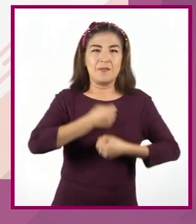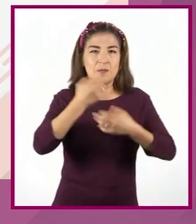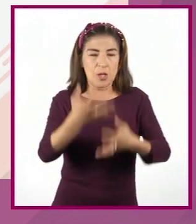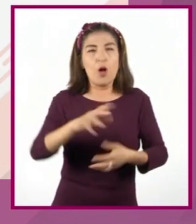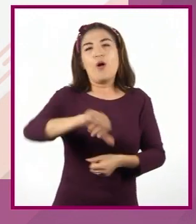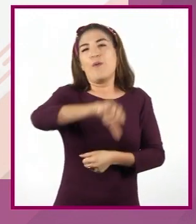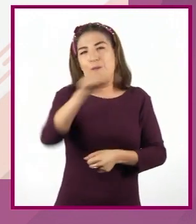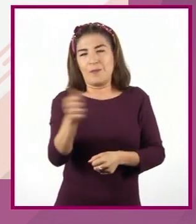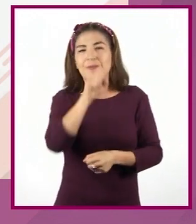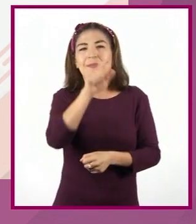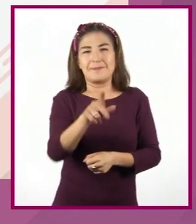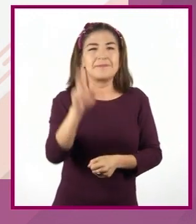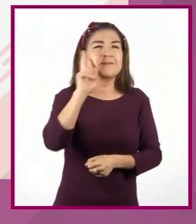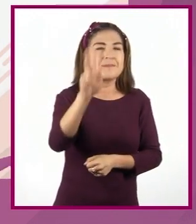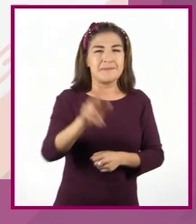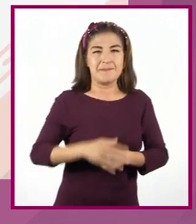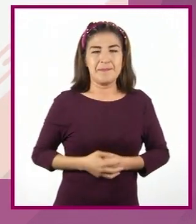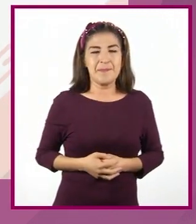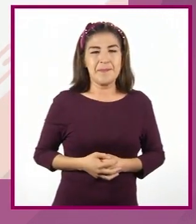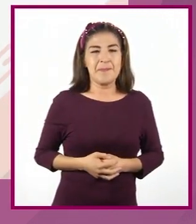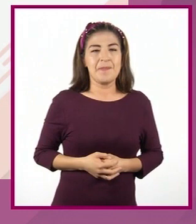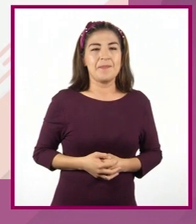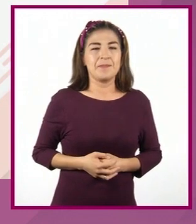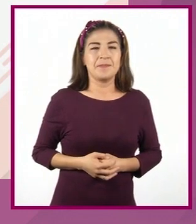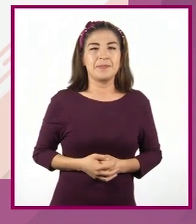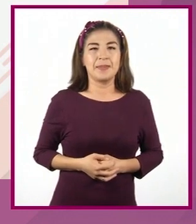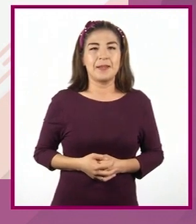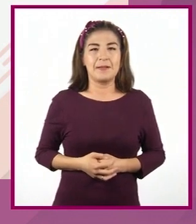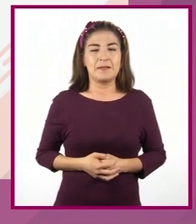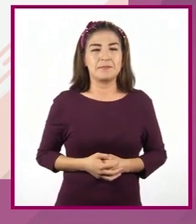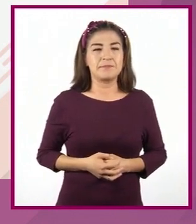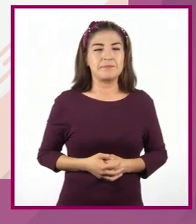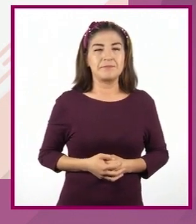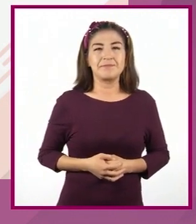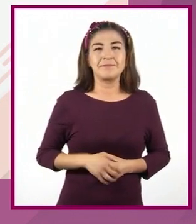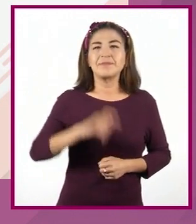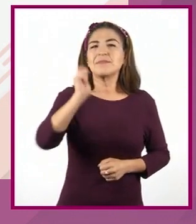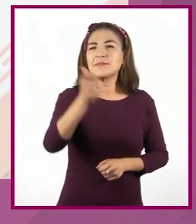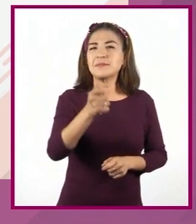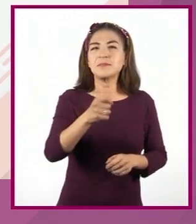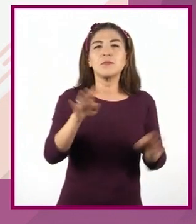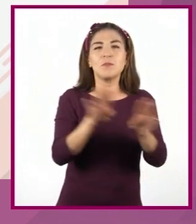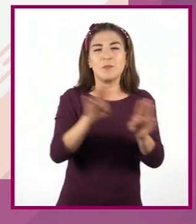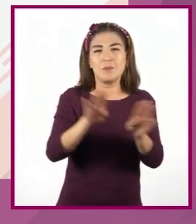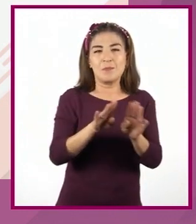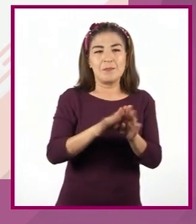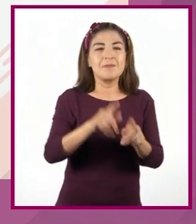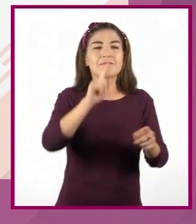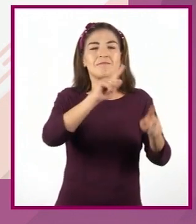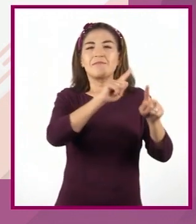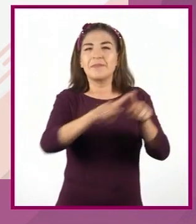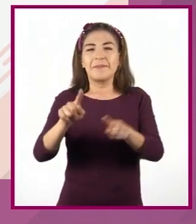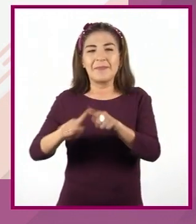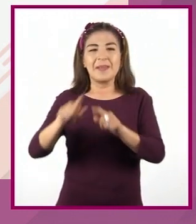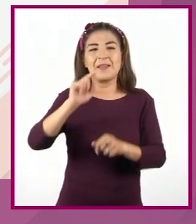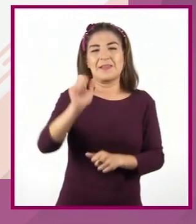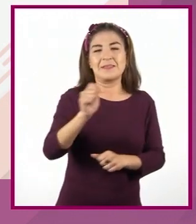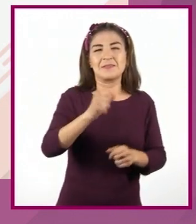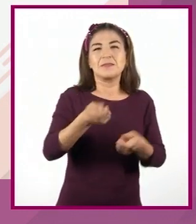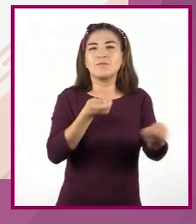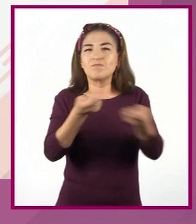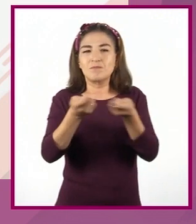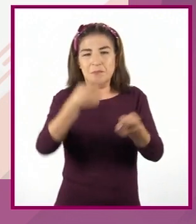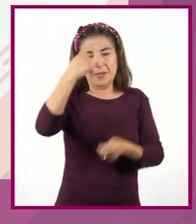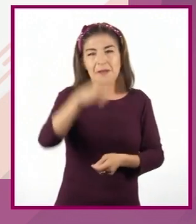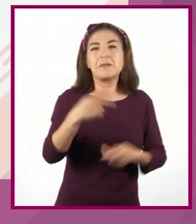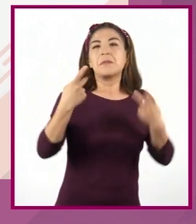desarrollaremos. Veamos cuáles son. Los aspectos de una estrategia narrativa son, en general, ¿a